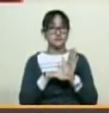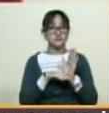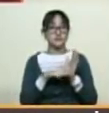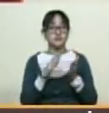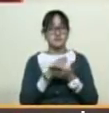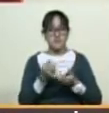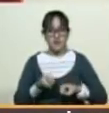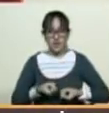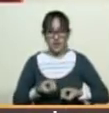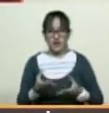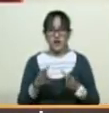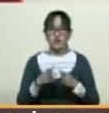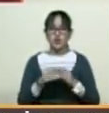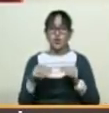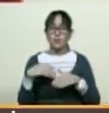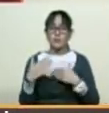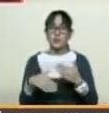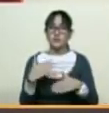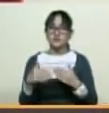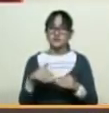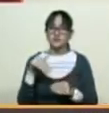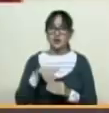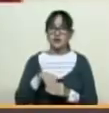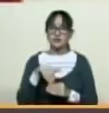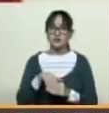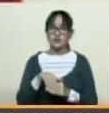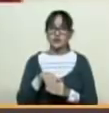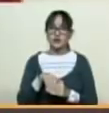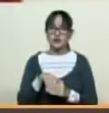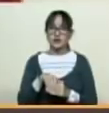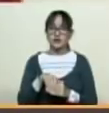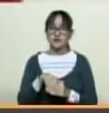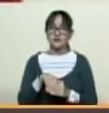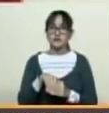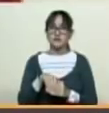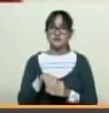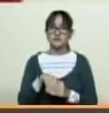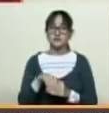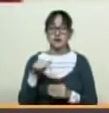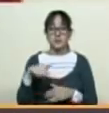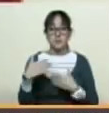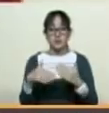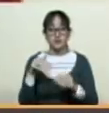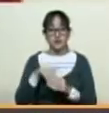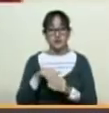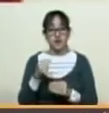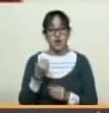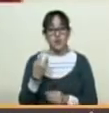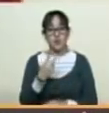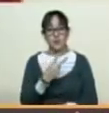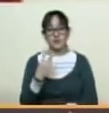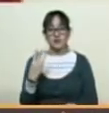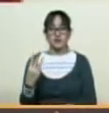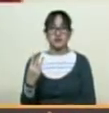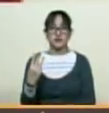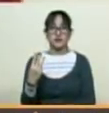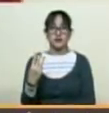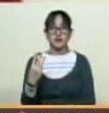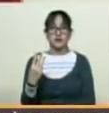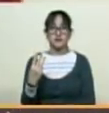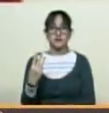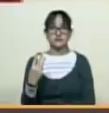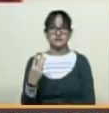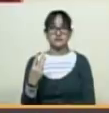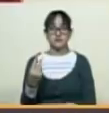para todos los procesos electorales que se han hecho. Este es el proceso electoral número 23 que hace